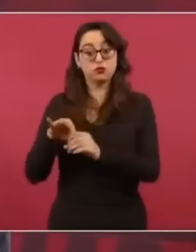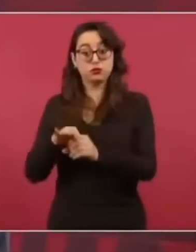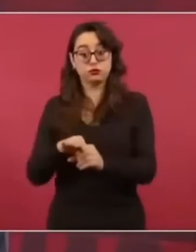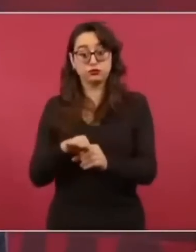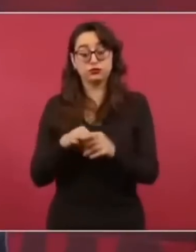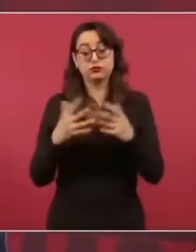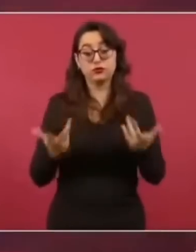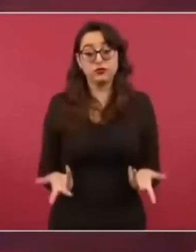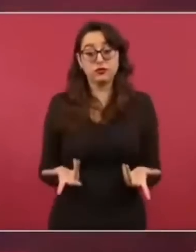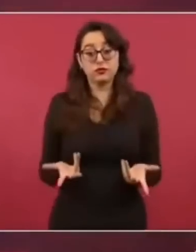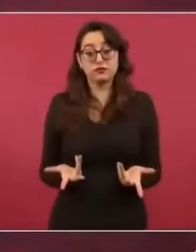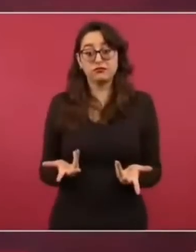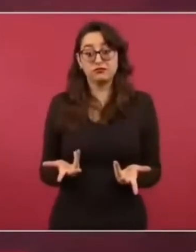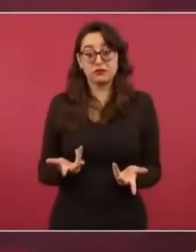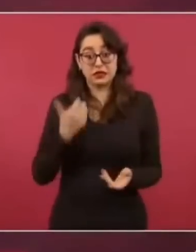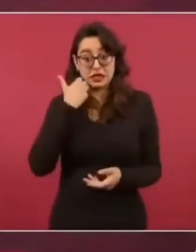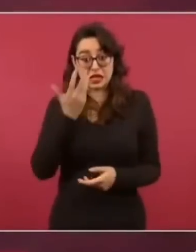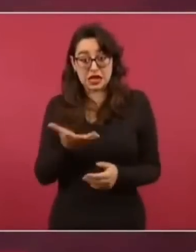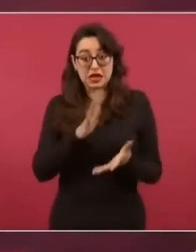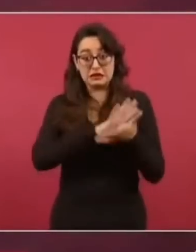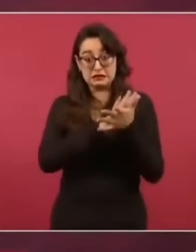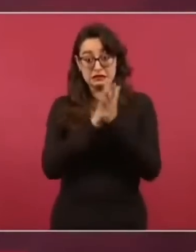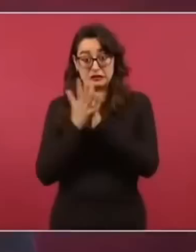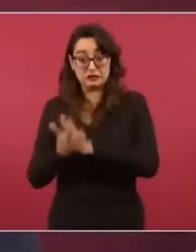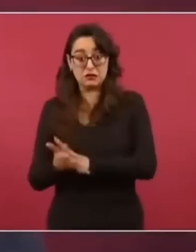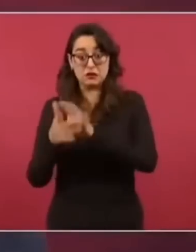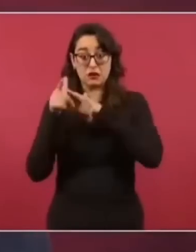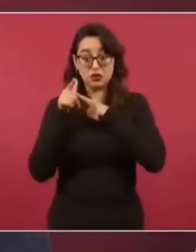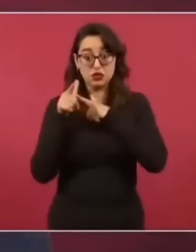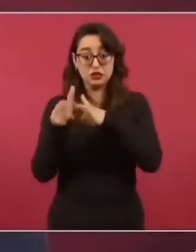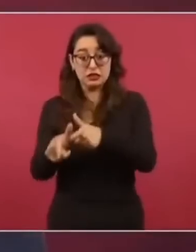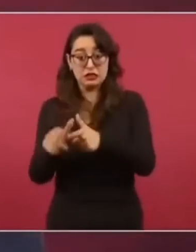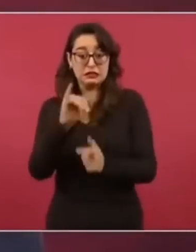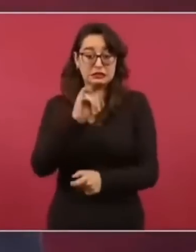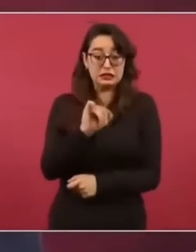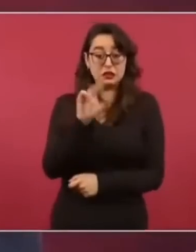¿Quieres transformación? ¿Quieres que continúe la transformación o no?